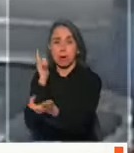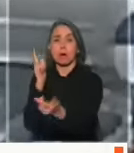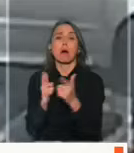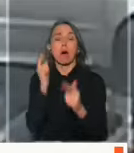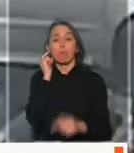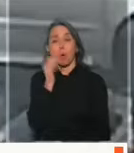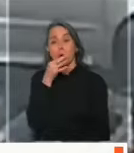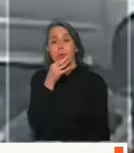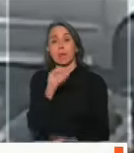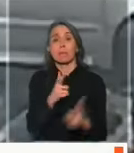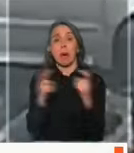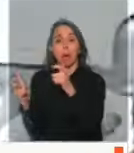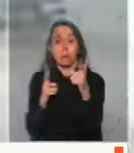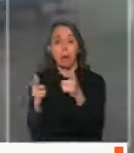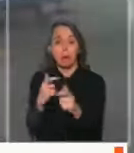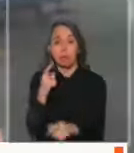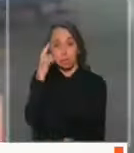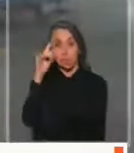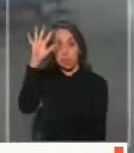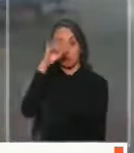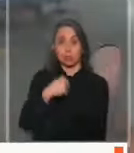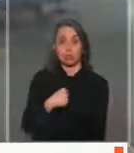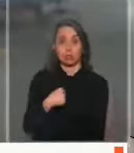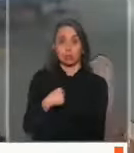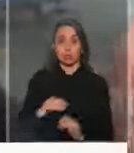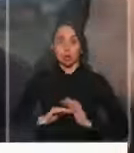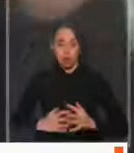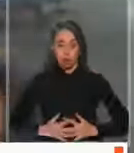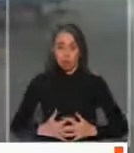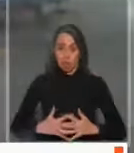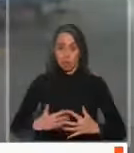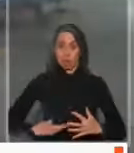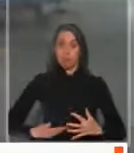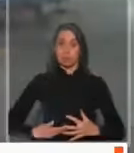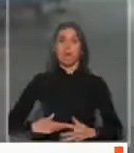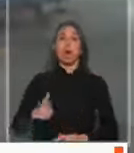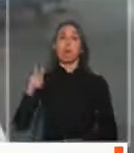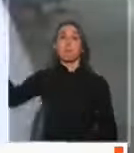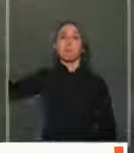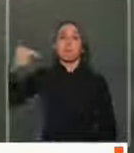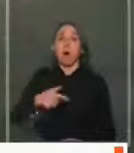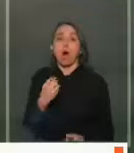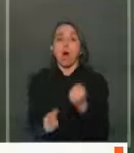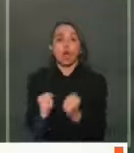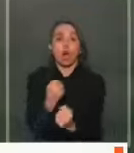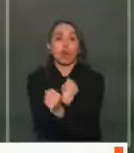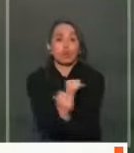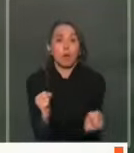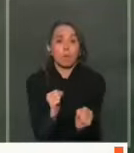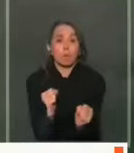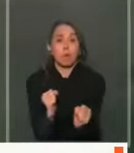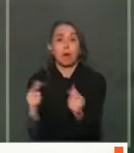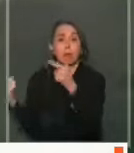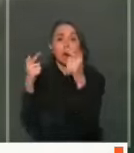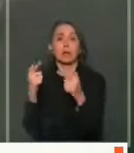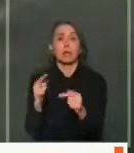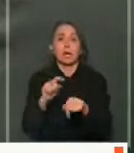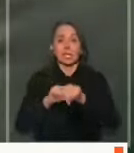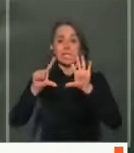Balacera, todo, imagínense. Estoy embarazada. Una balacera, ¿cómo corro? Yo llego como faltando para las